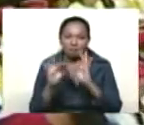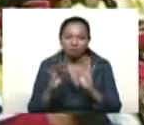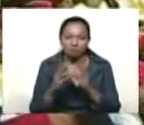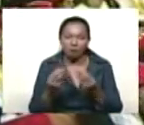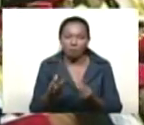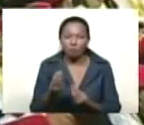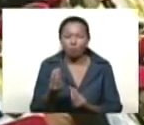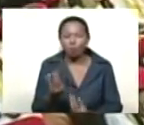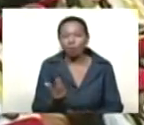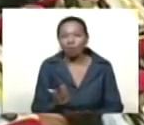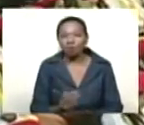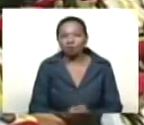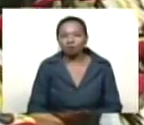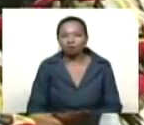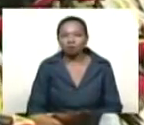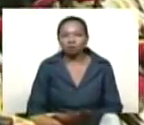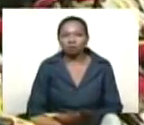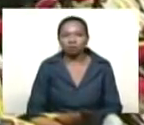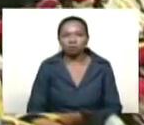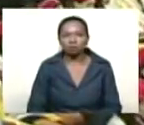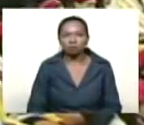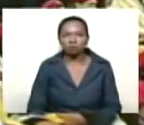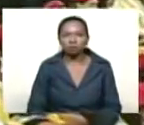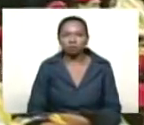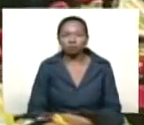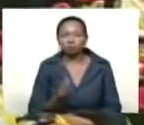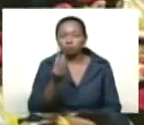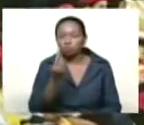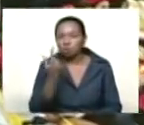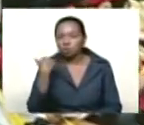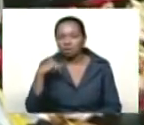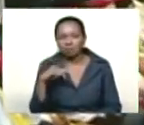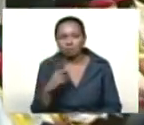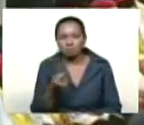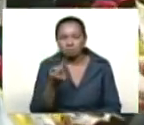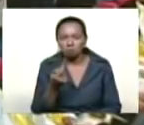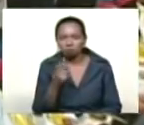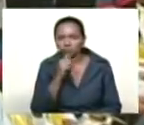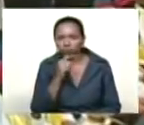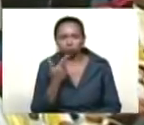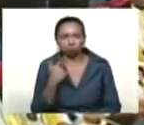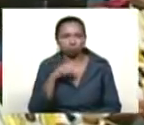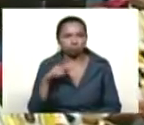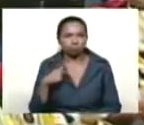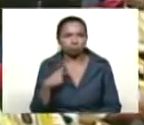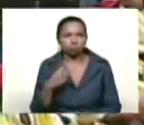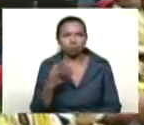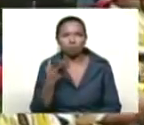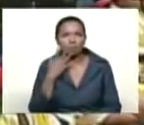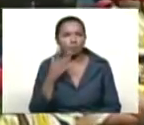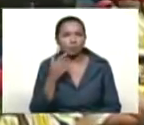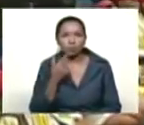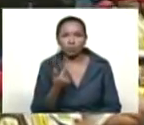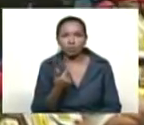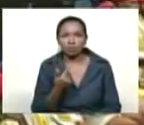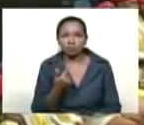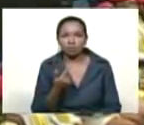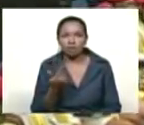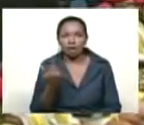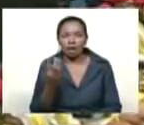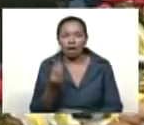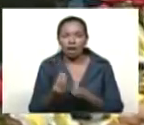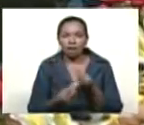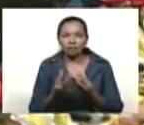mucho, mucho, mucho con lo que tenemos, que no es poco. Porque yo pudiera decir hacer mucho con poco, no es